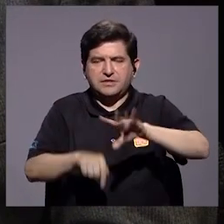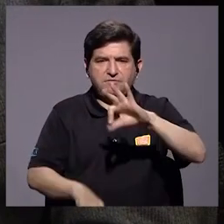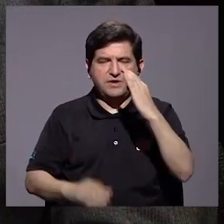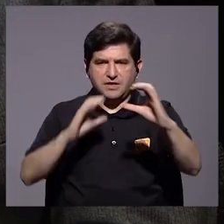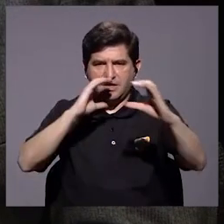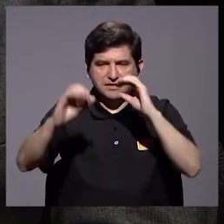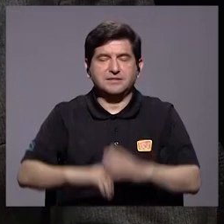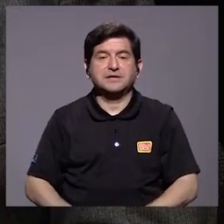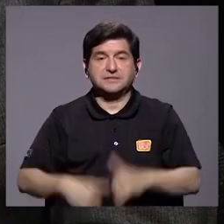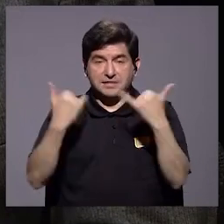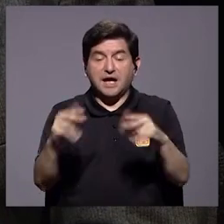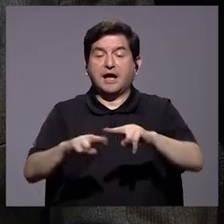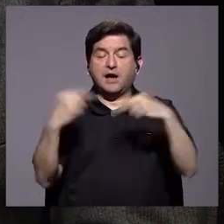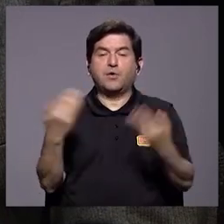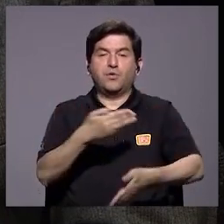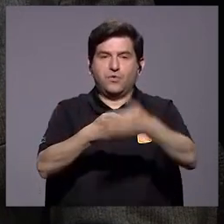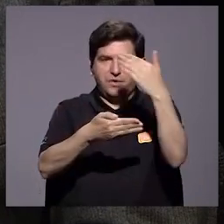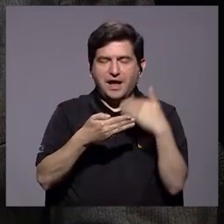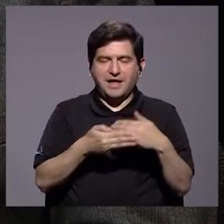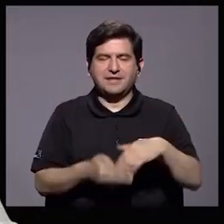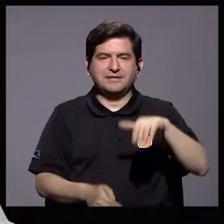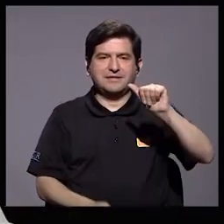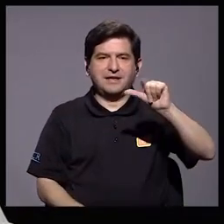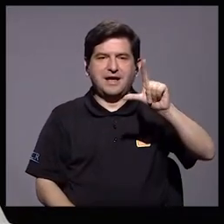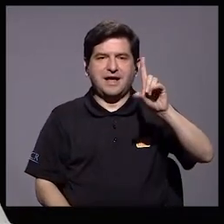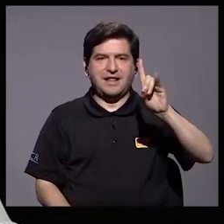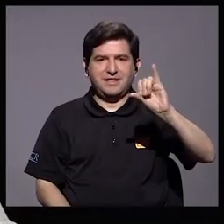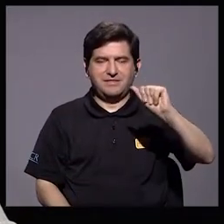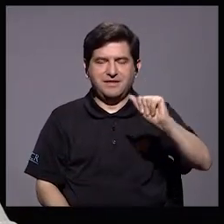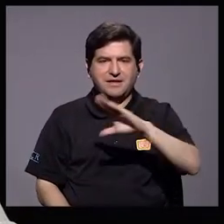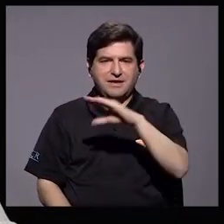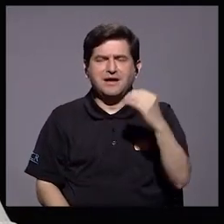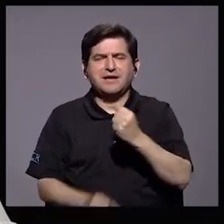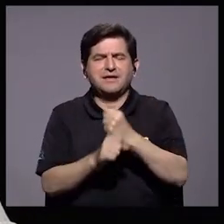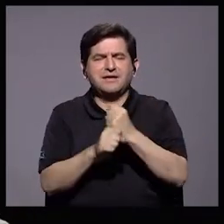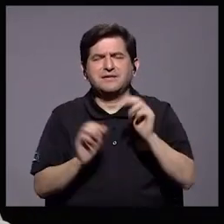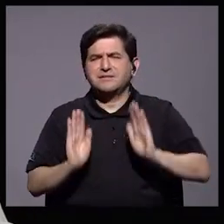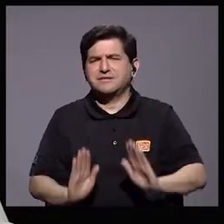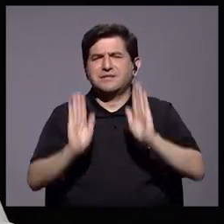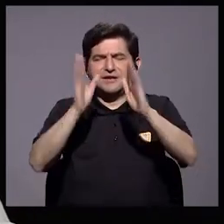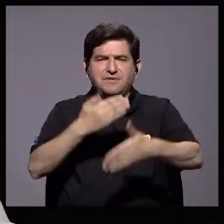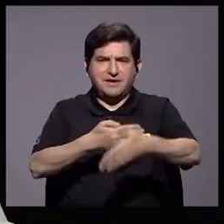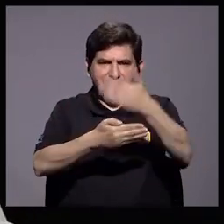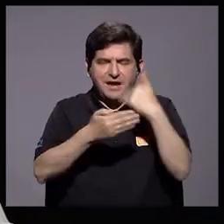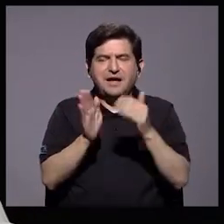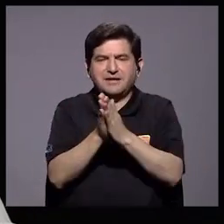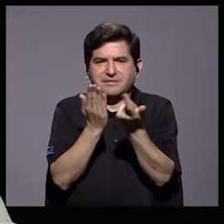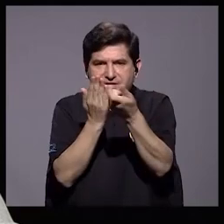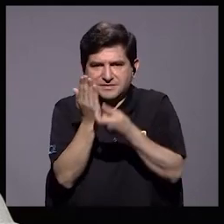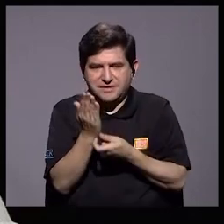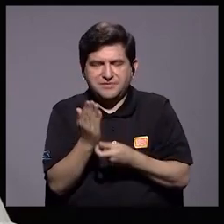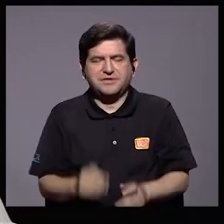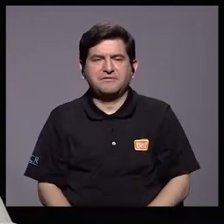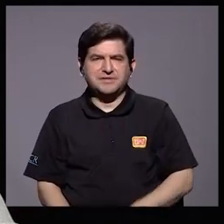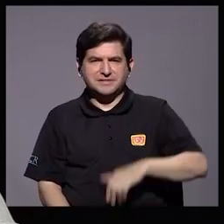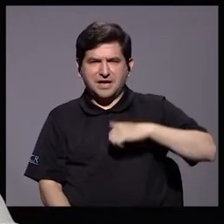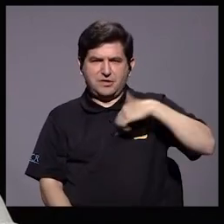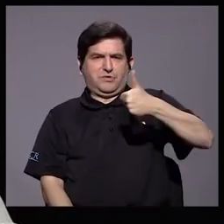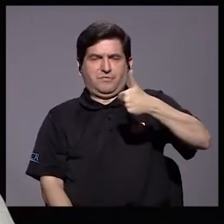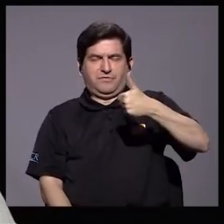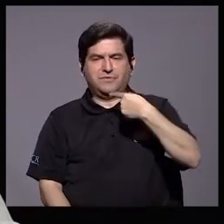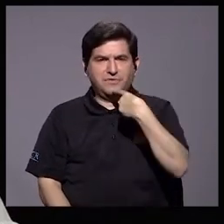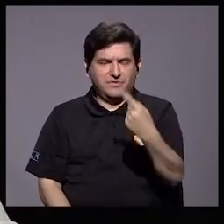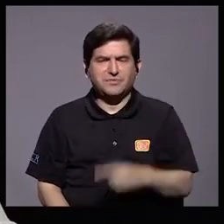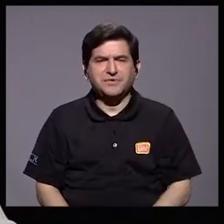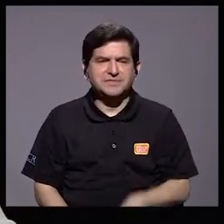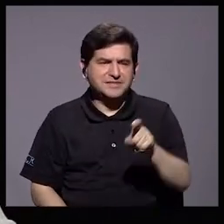actualmente en la nación pero también antes en el día y por supuesto esa labor extraordinaria que también hizo en aquella revista 'triunfo' que